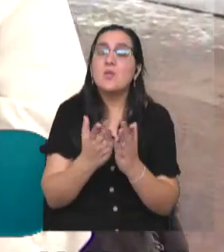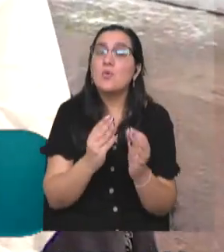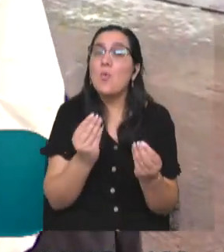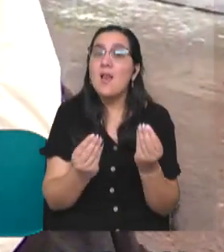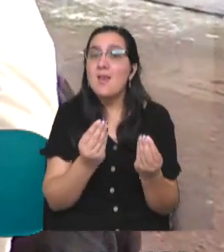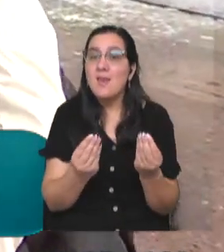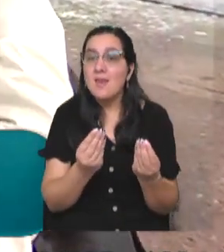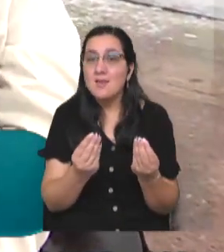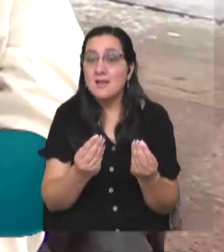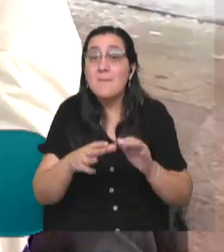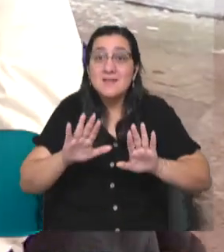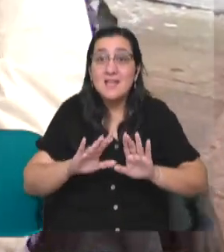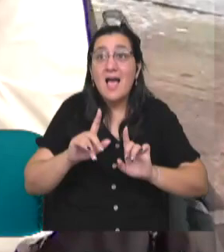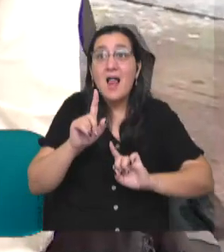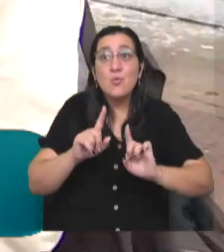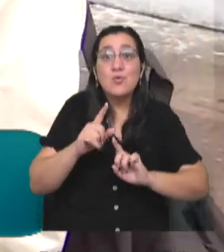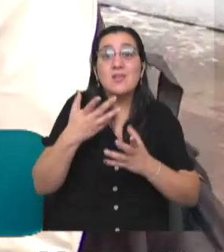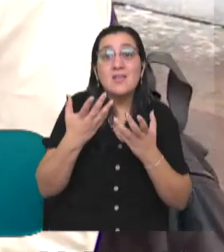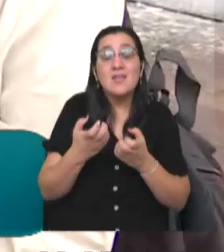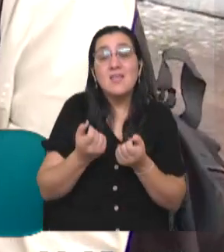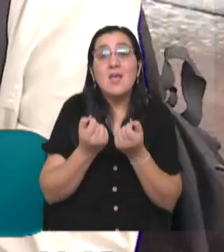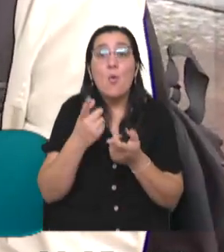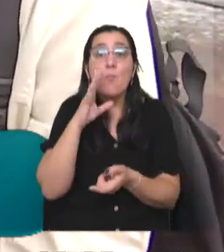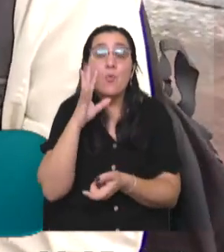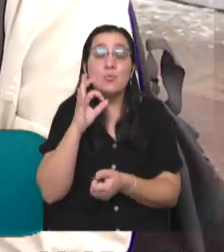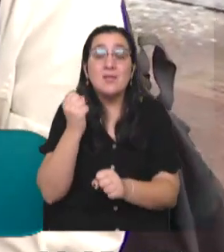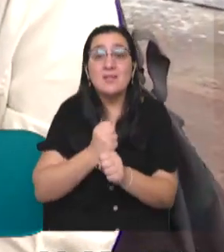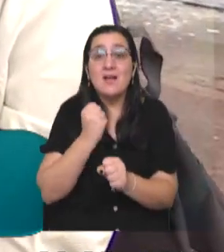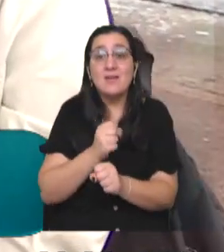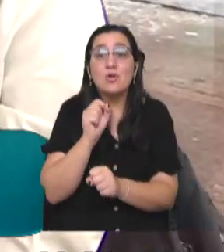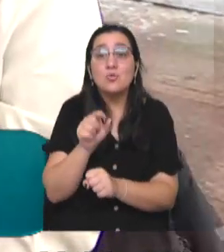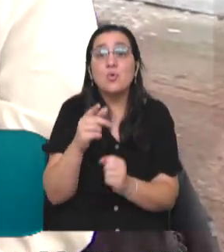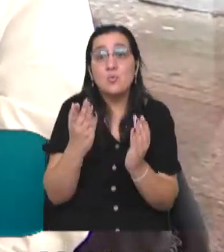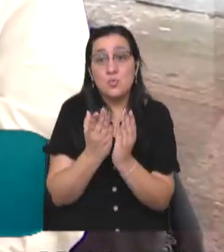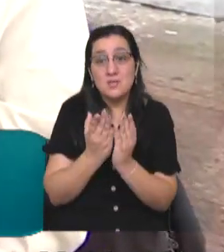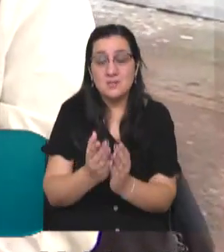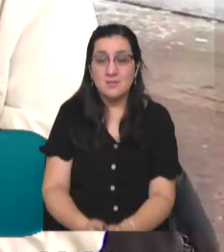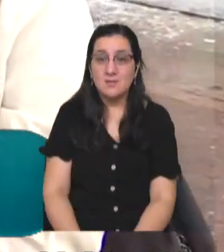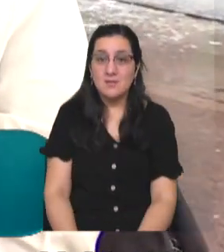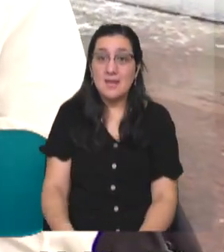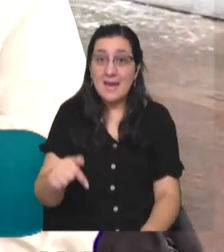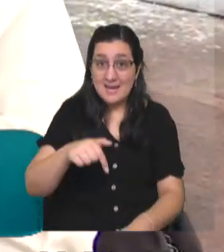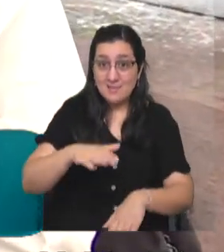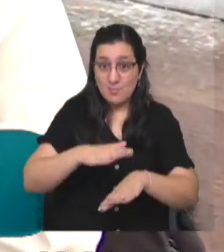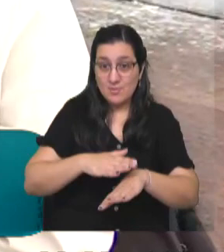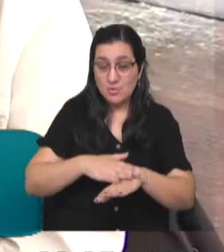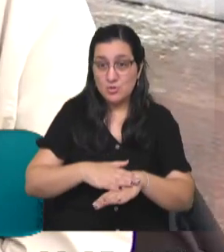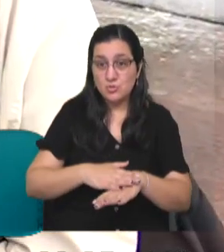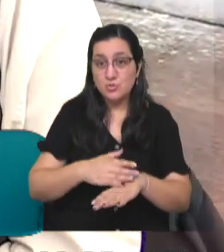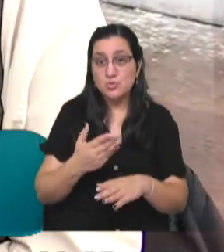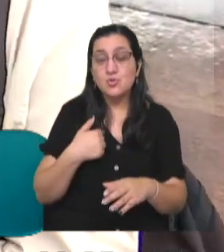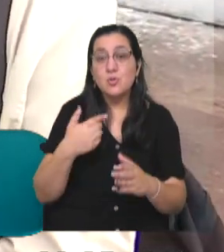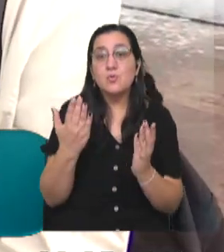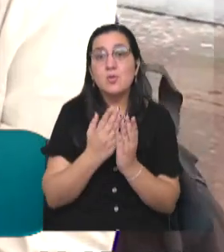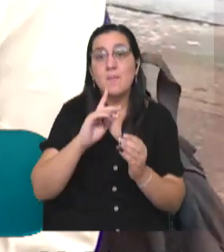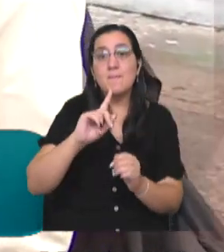algún vecino solidario del otro lado que te quiere dar la changa. ¿Qué te gustaría estudiar? ¿Qué estás estudiando? ¿Qué te gustaría trabajar? En este momento estoy cursando el